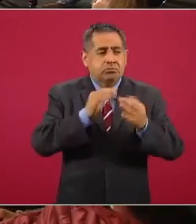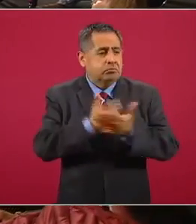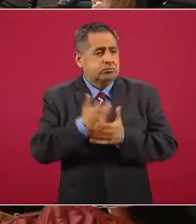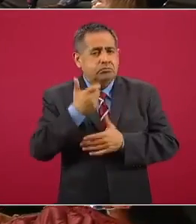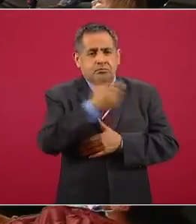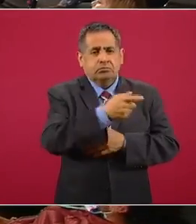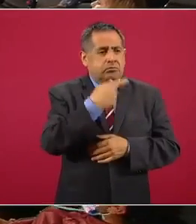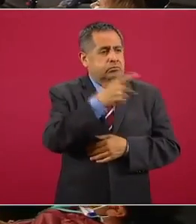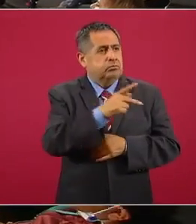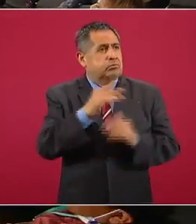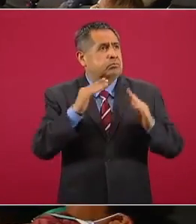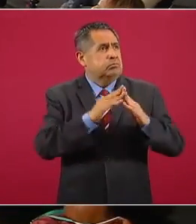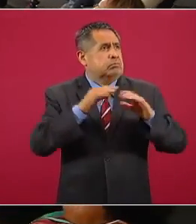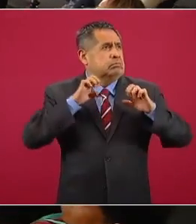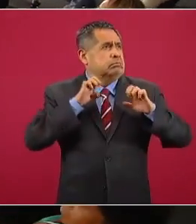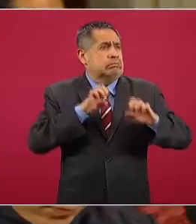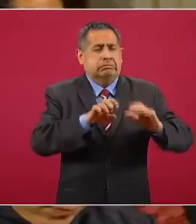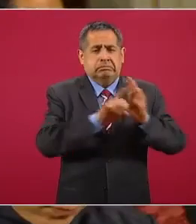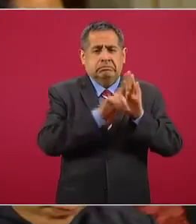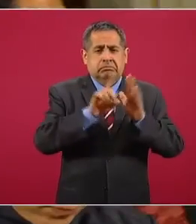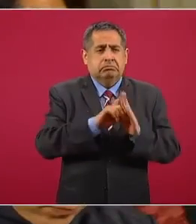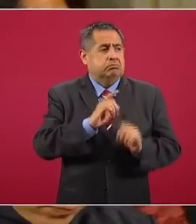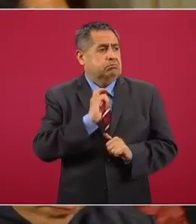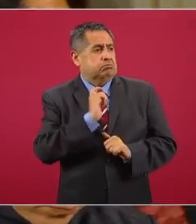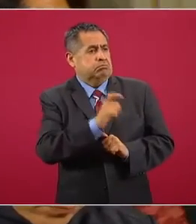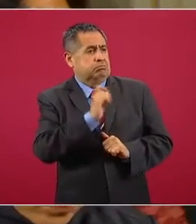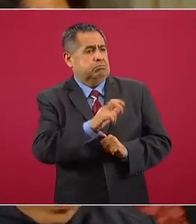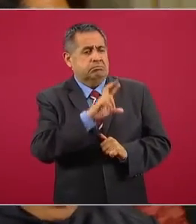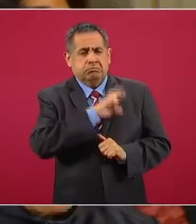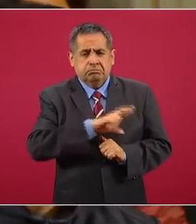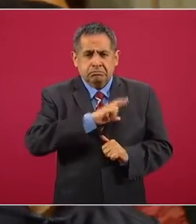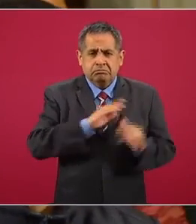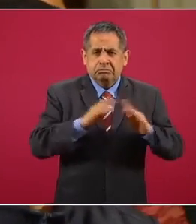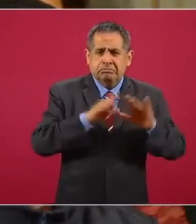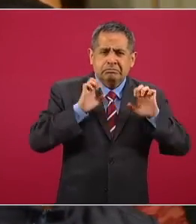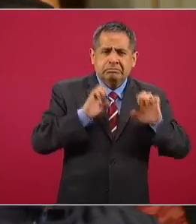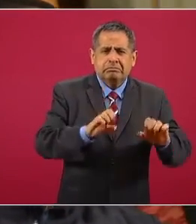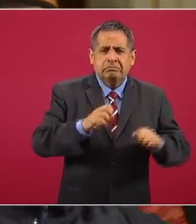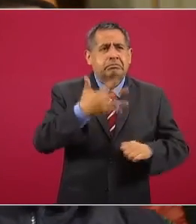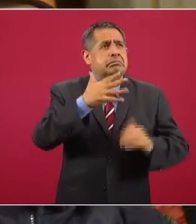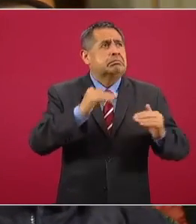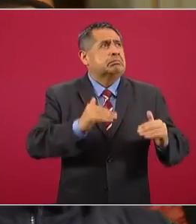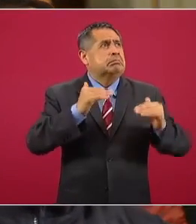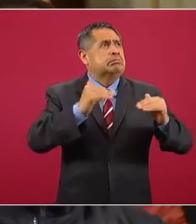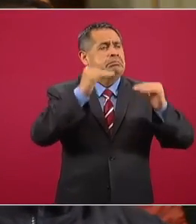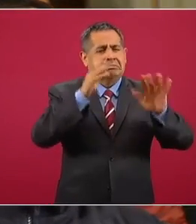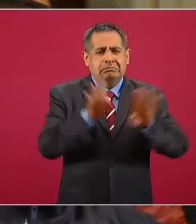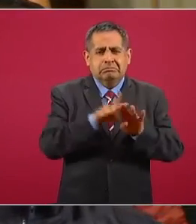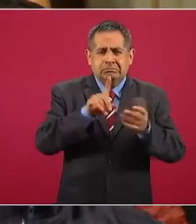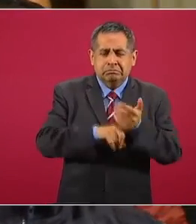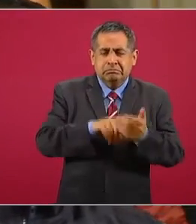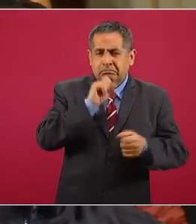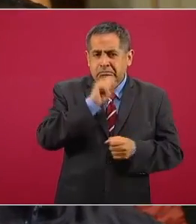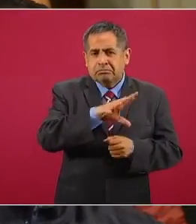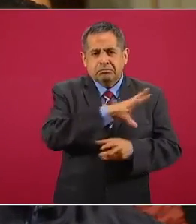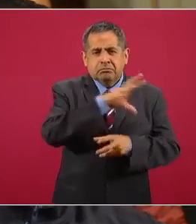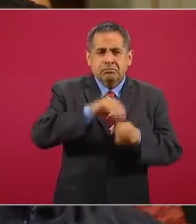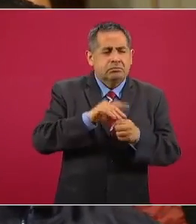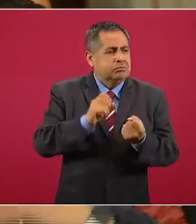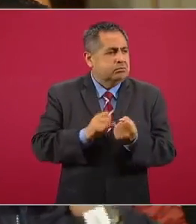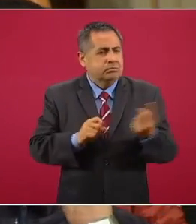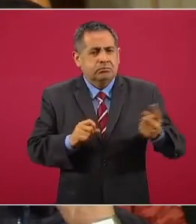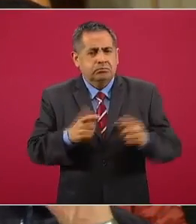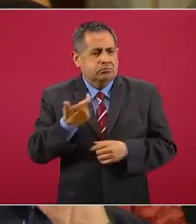incluso las rentas de lujosos departamentos, de casas lujosísimas de 5 pisos, y también incluso a algunos de ellos se